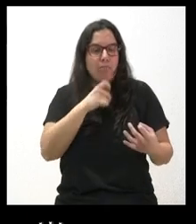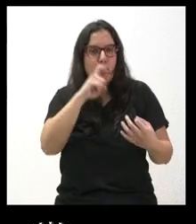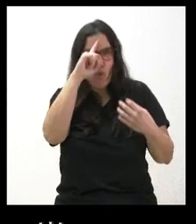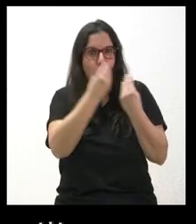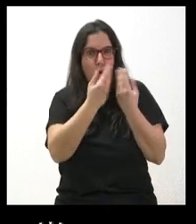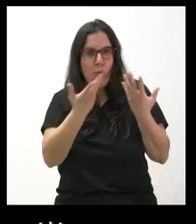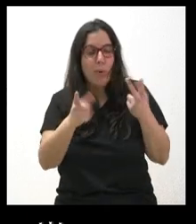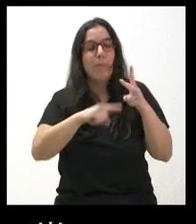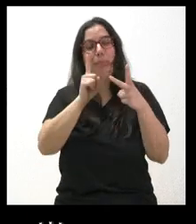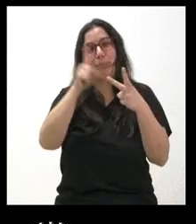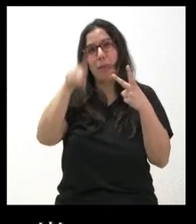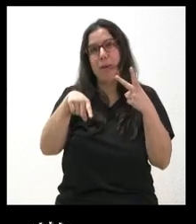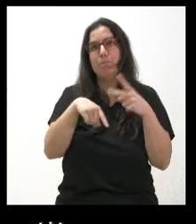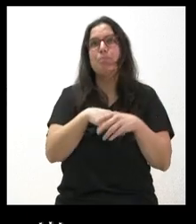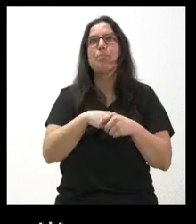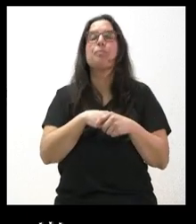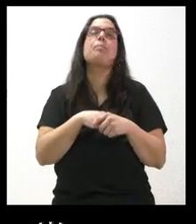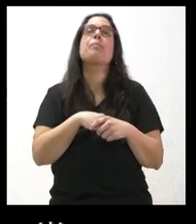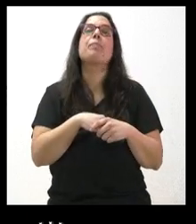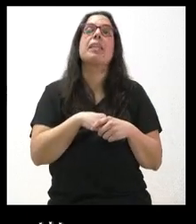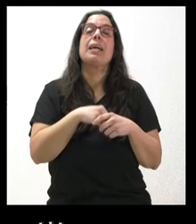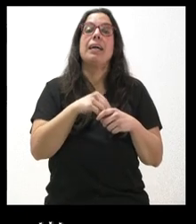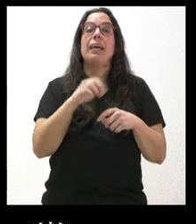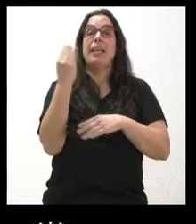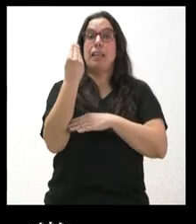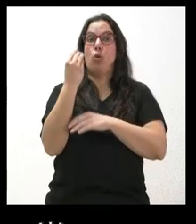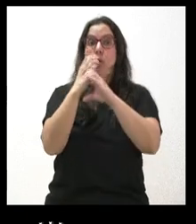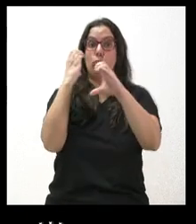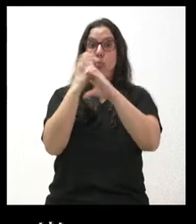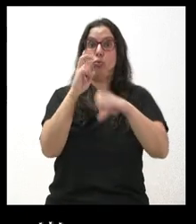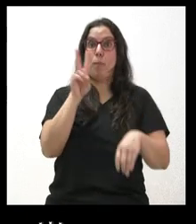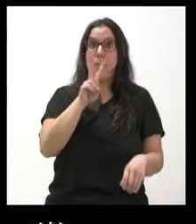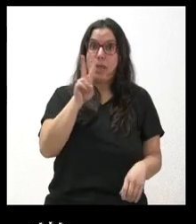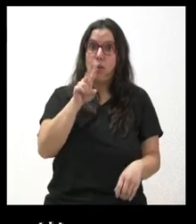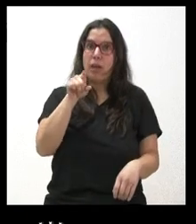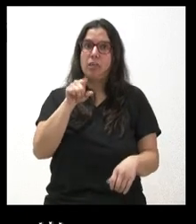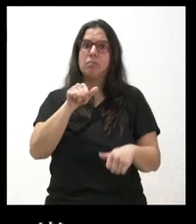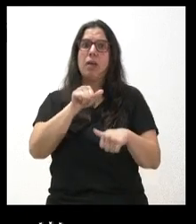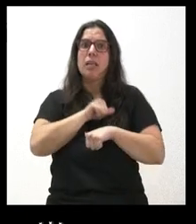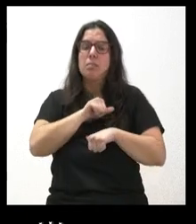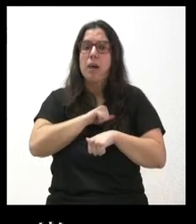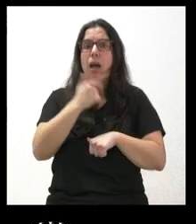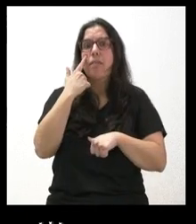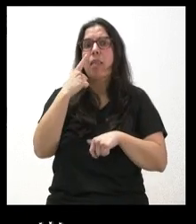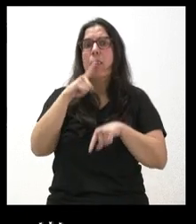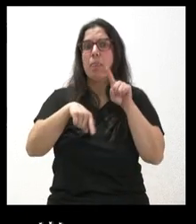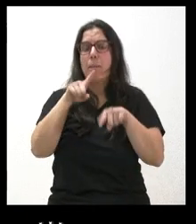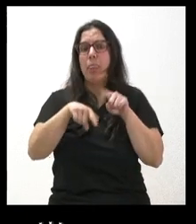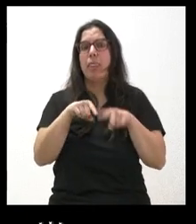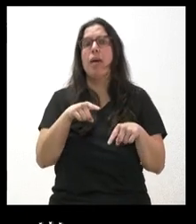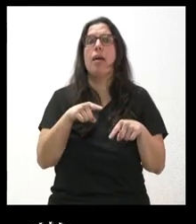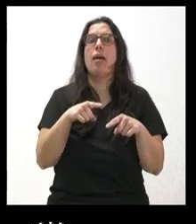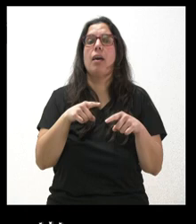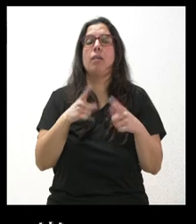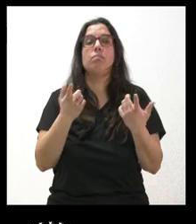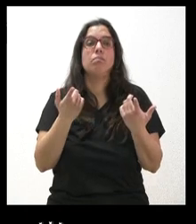parte e la estación de autobuses de Valladolid e siguen esperando a que se a que se despeje que se va